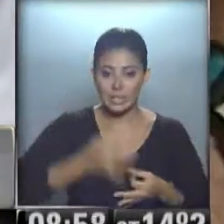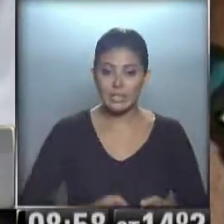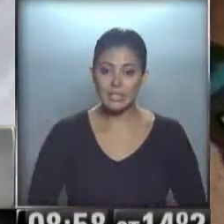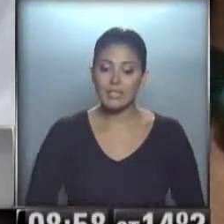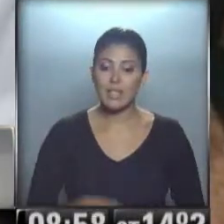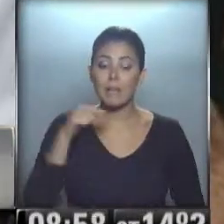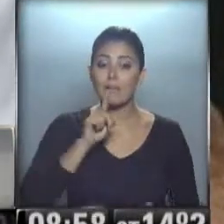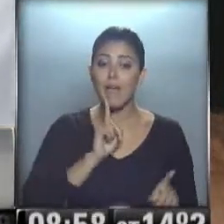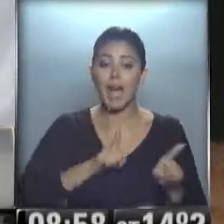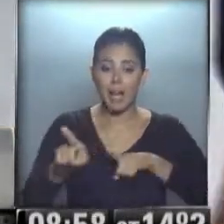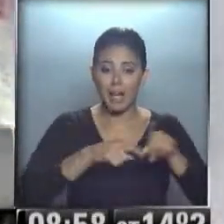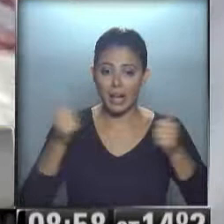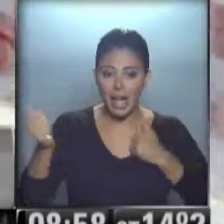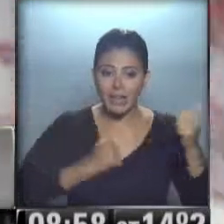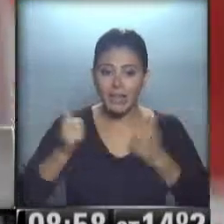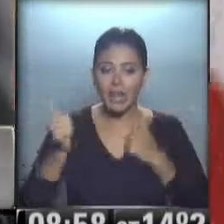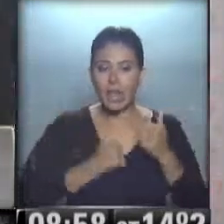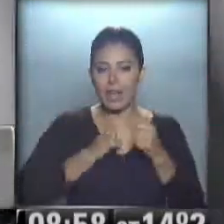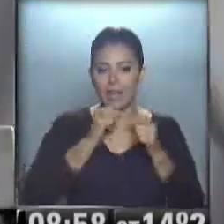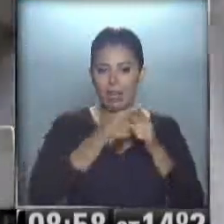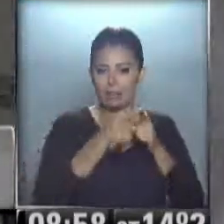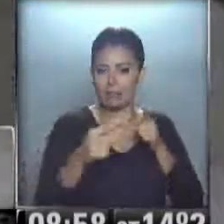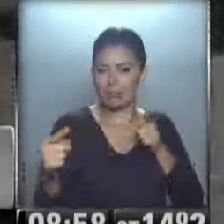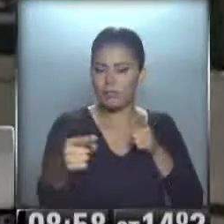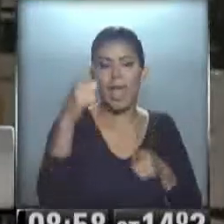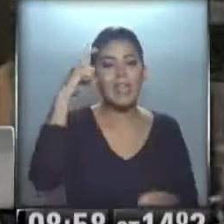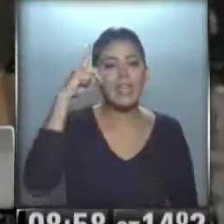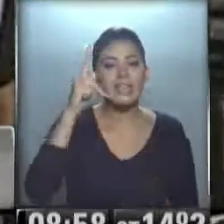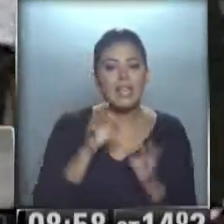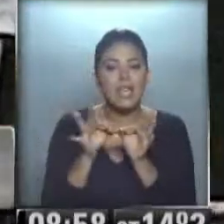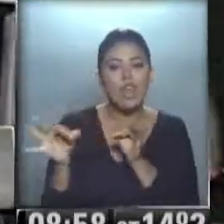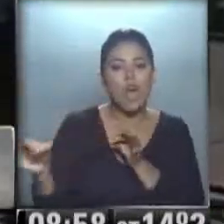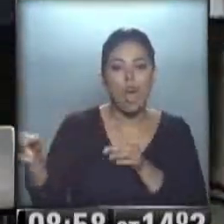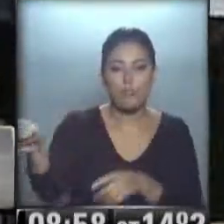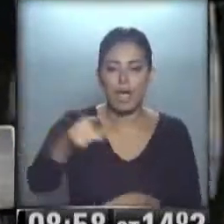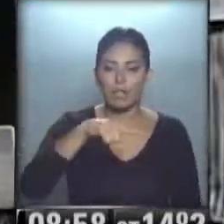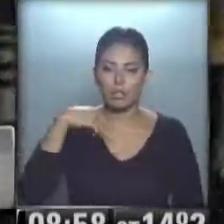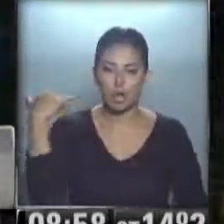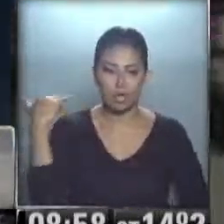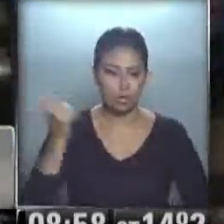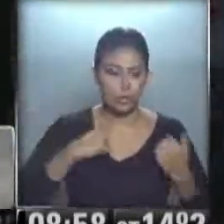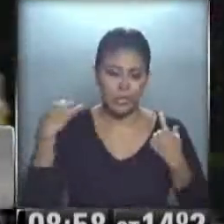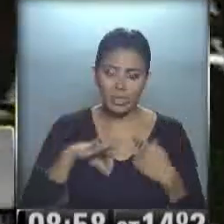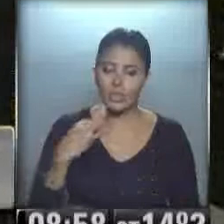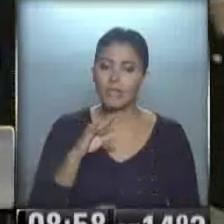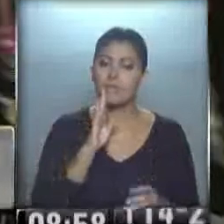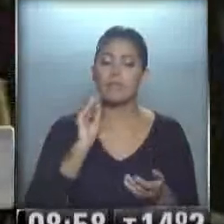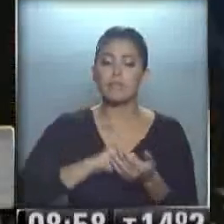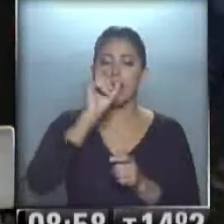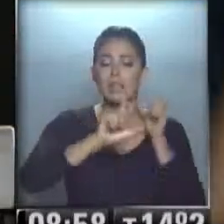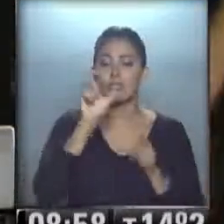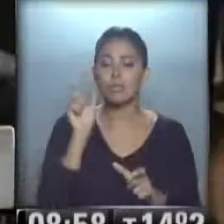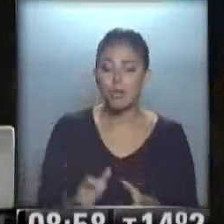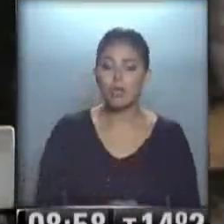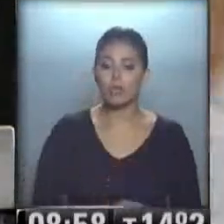en esta carrera que consta de un circuito de 10 kilómetros competitivos incluye a participantes